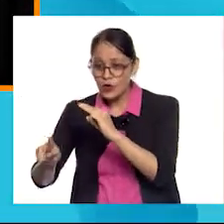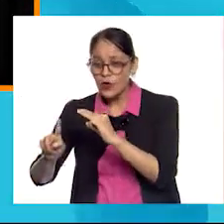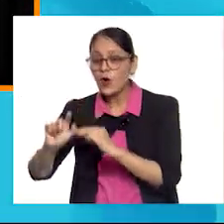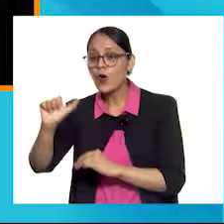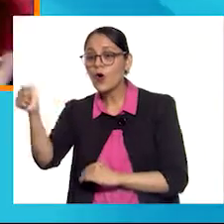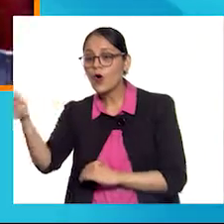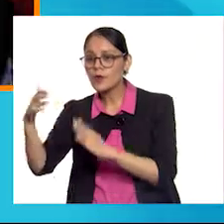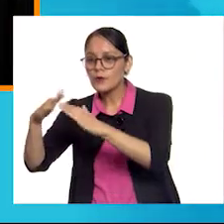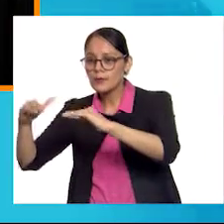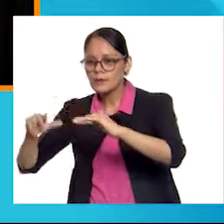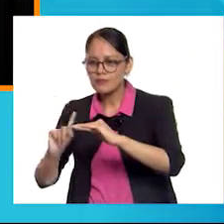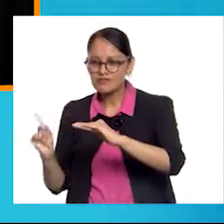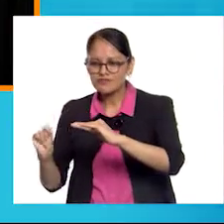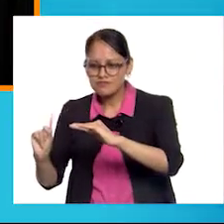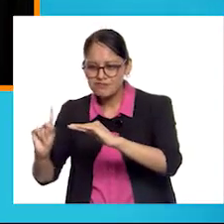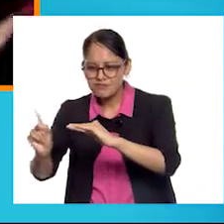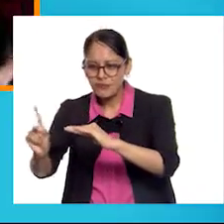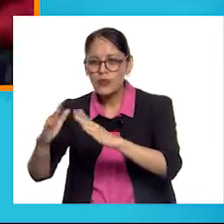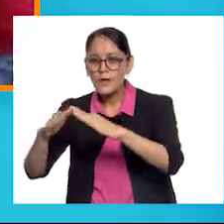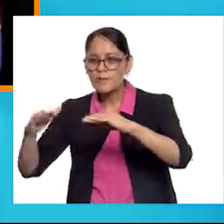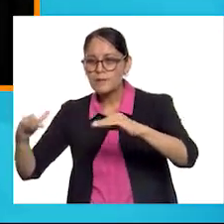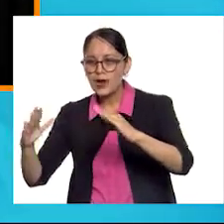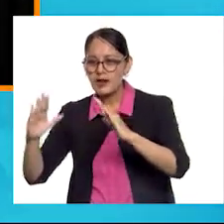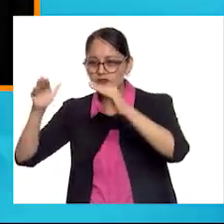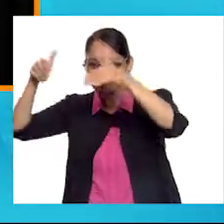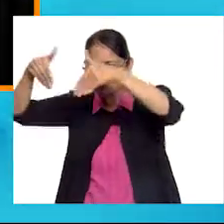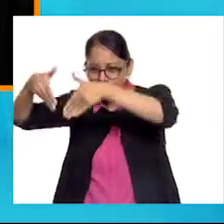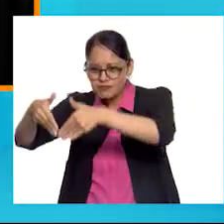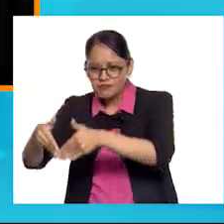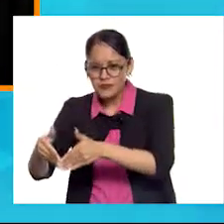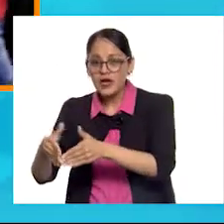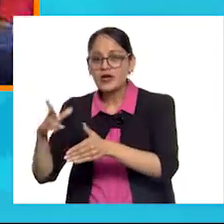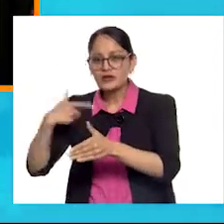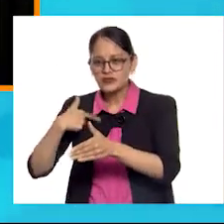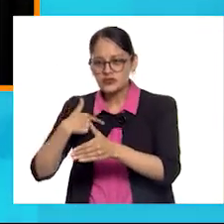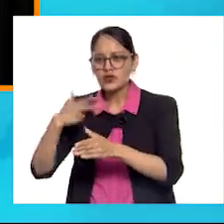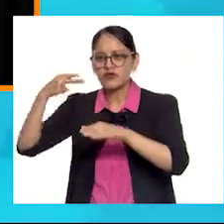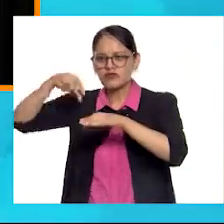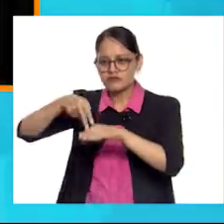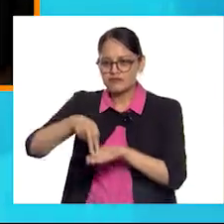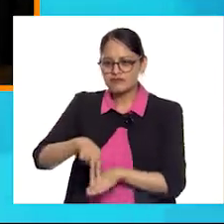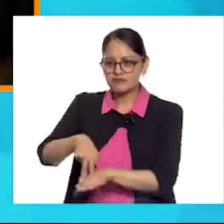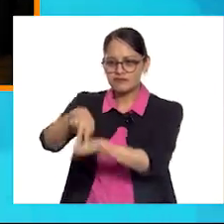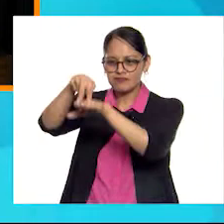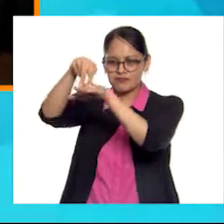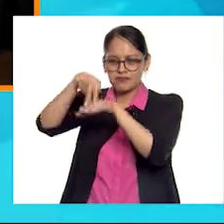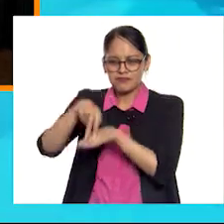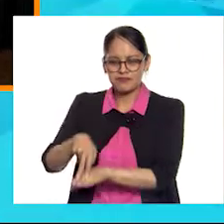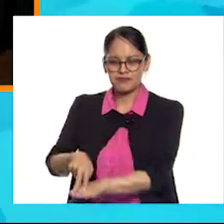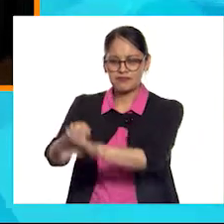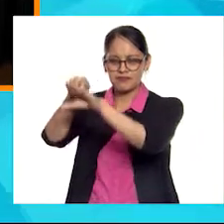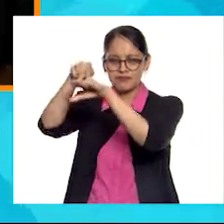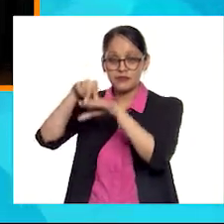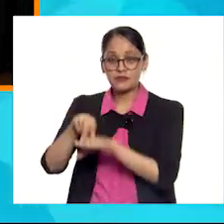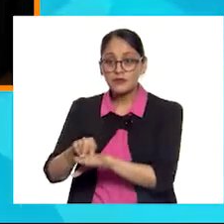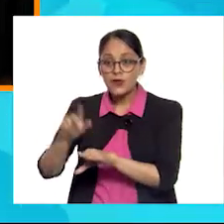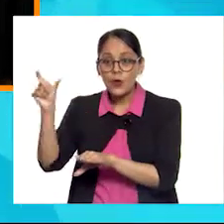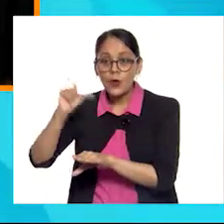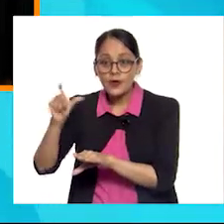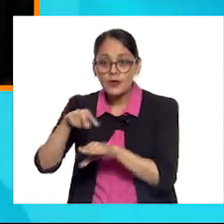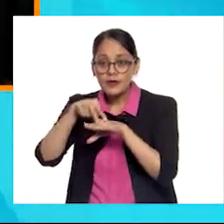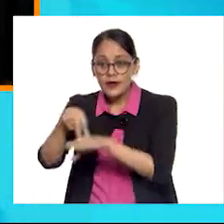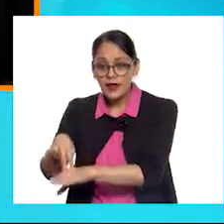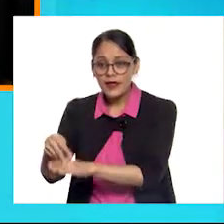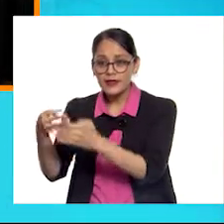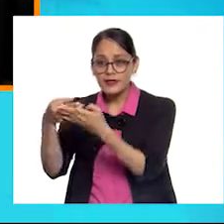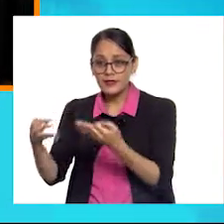a un mar que estaba muy picado. Así que él tomó su tabla y pudo surfear encima de las olas. Cuando llegó a